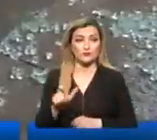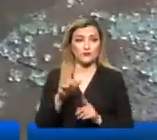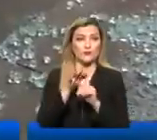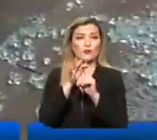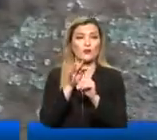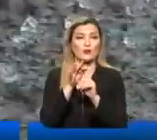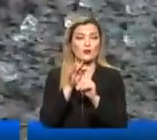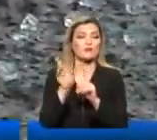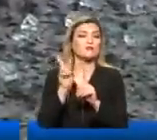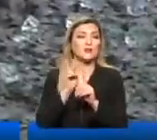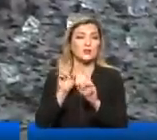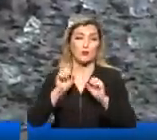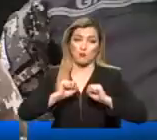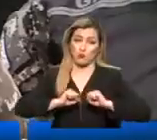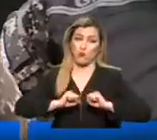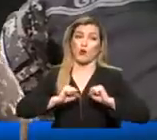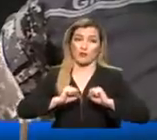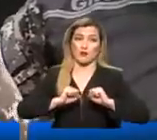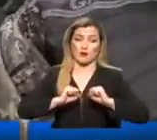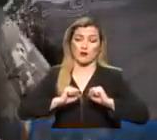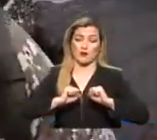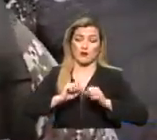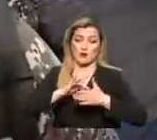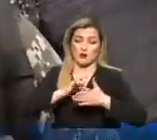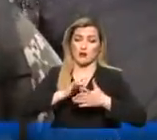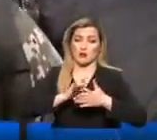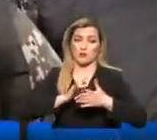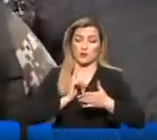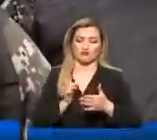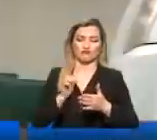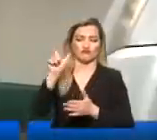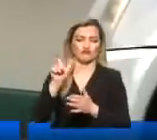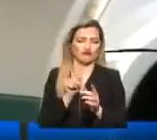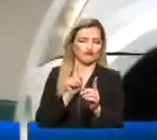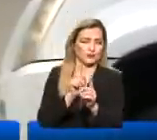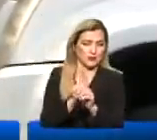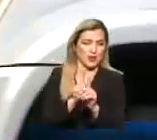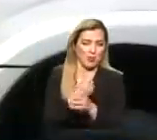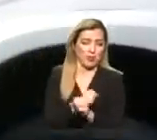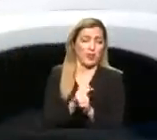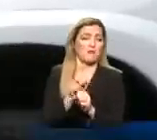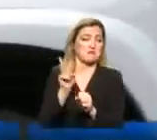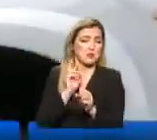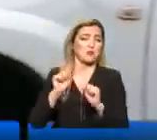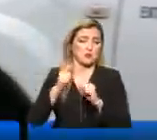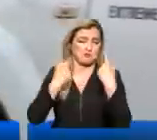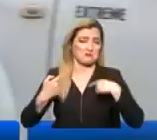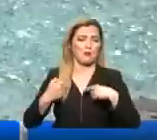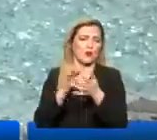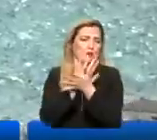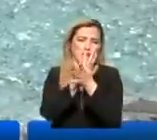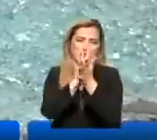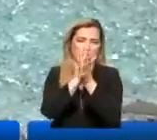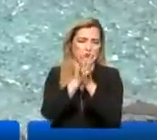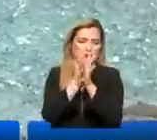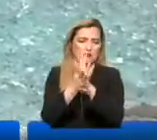sí pudo dejar víctimas que lamentar. Ya que es un material de alto poder, no es de fácil adquisición. El comandante de policía de la zona 8, general Víctor Arauz,